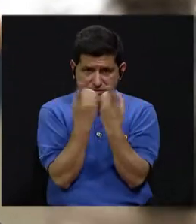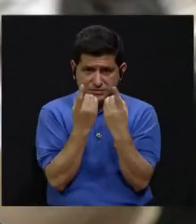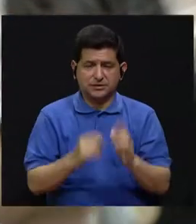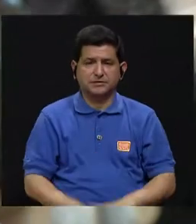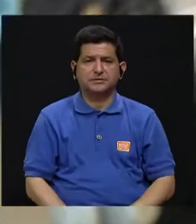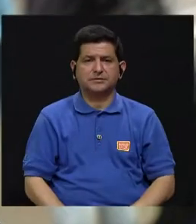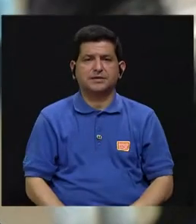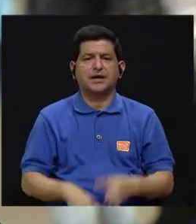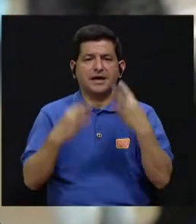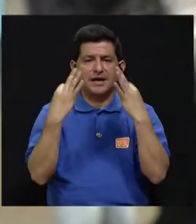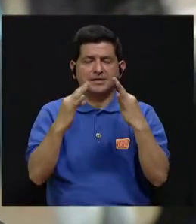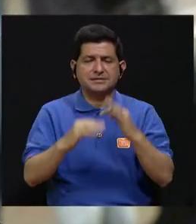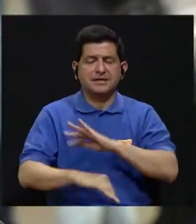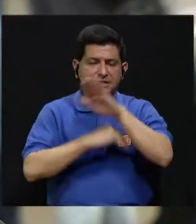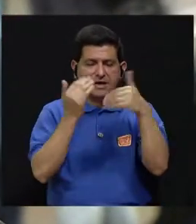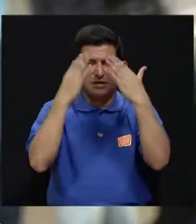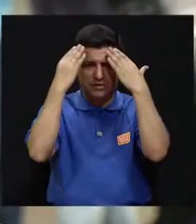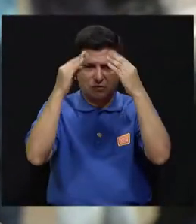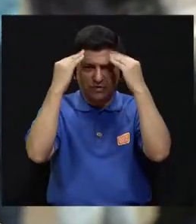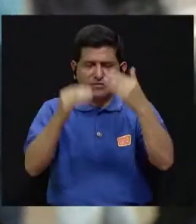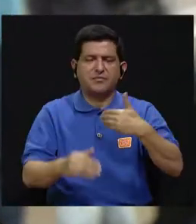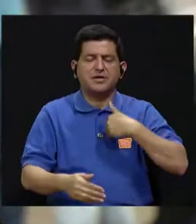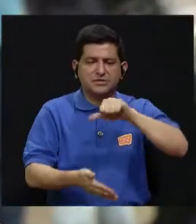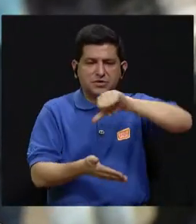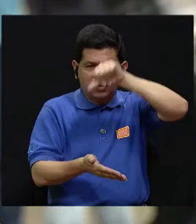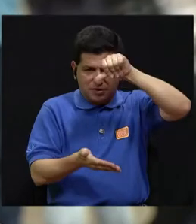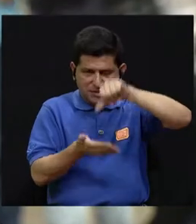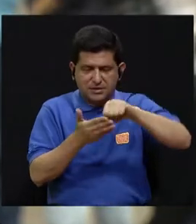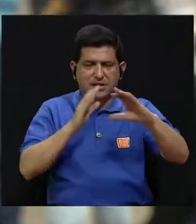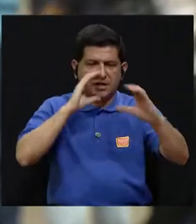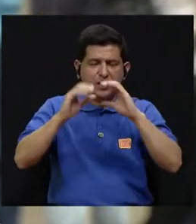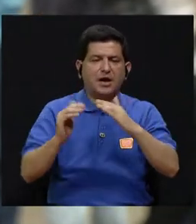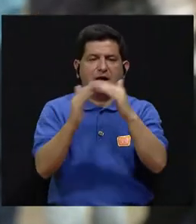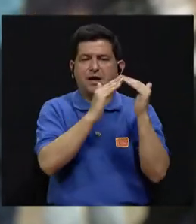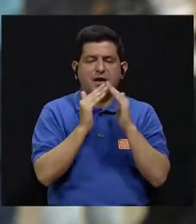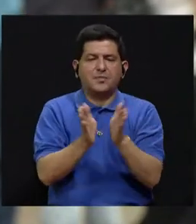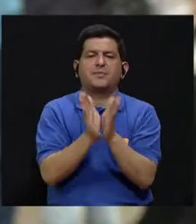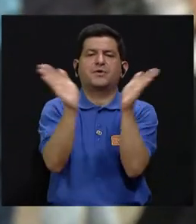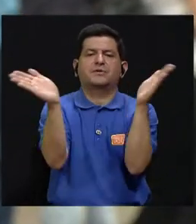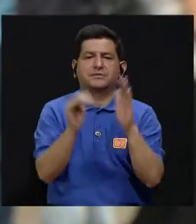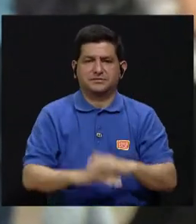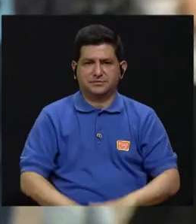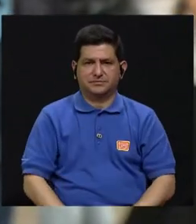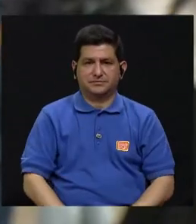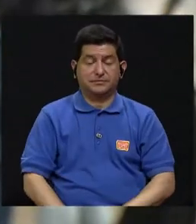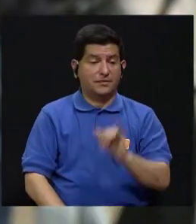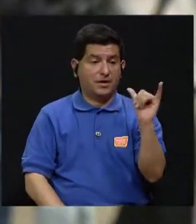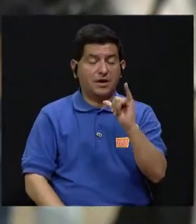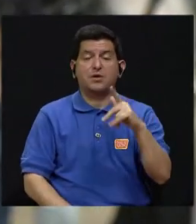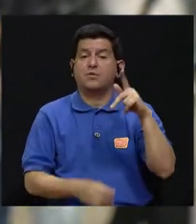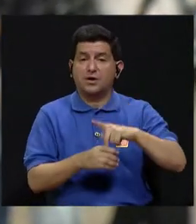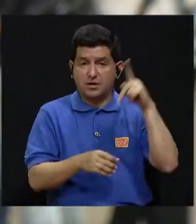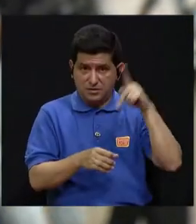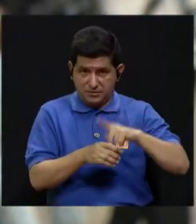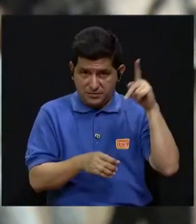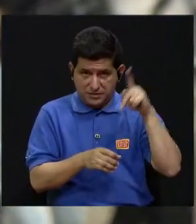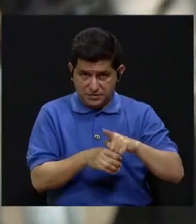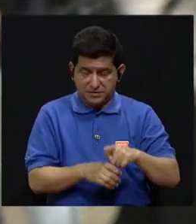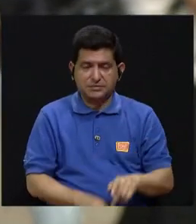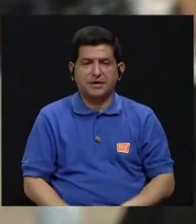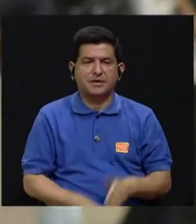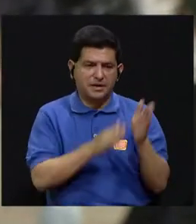es poder retransmitir toda esa información que genera el centro a la población en general. También se ha